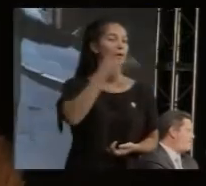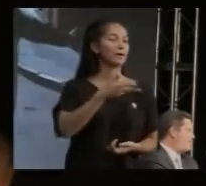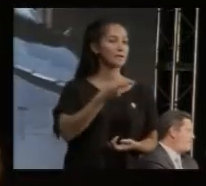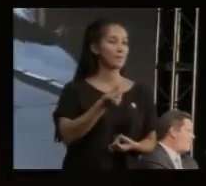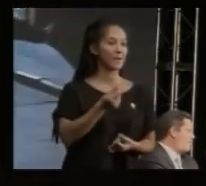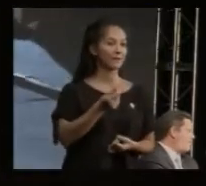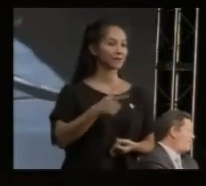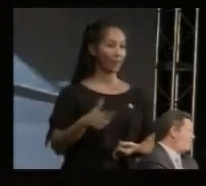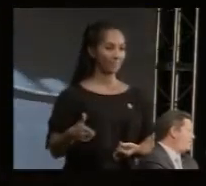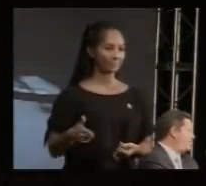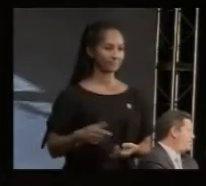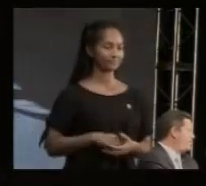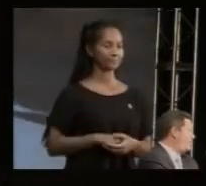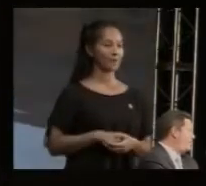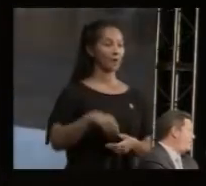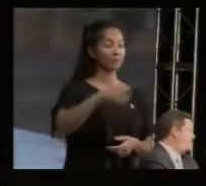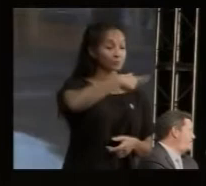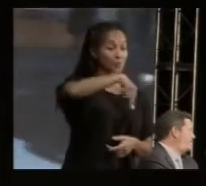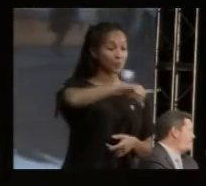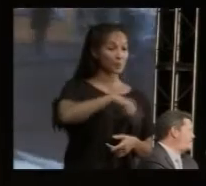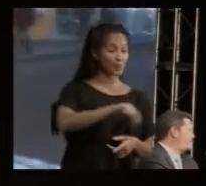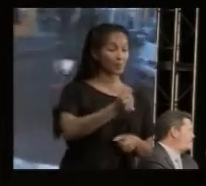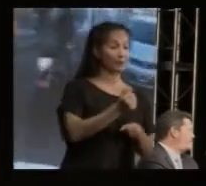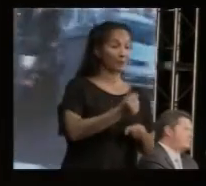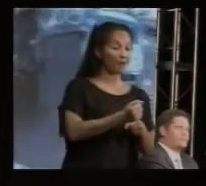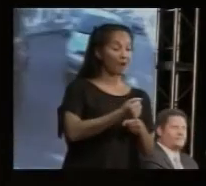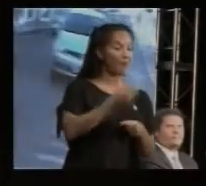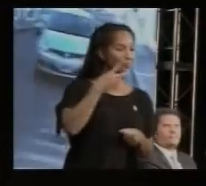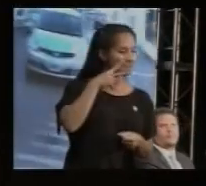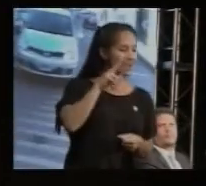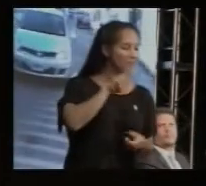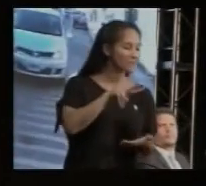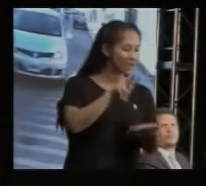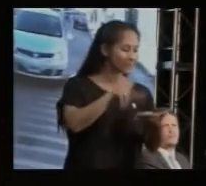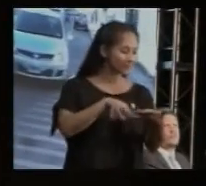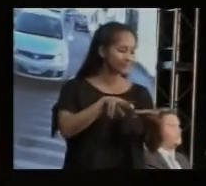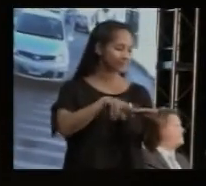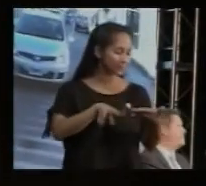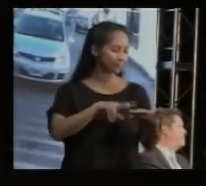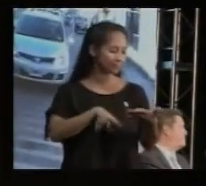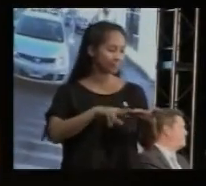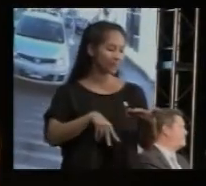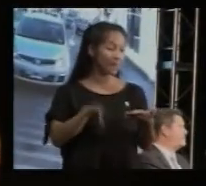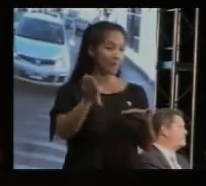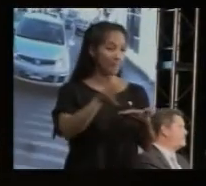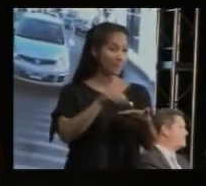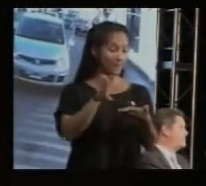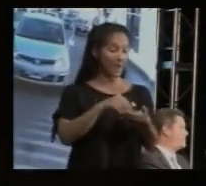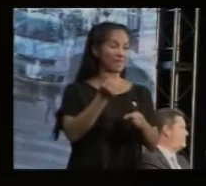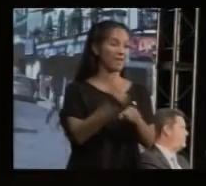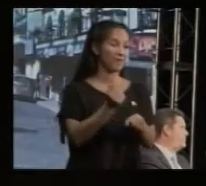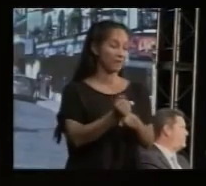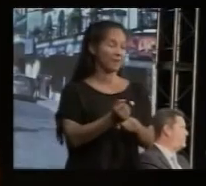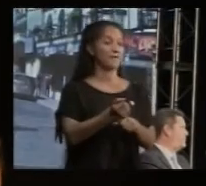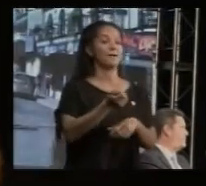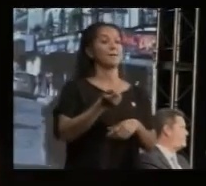los recursos. Nosotros realizamos seriamente estudios de costo de los servicios y lo recaudado por tasa general